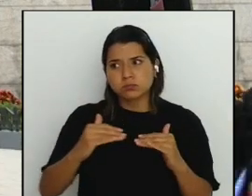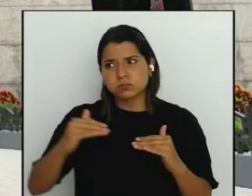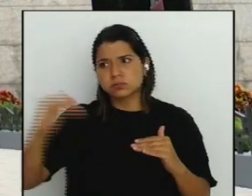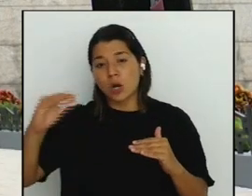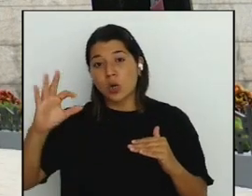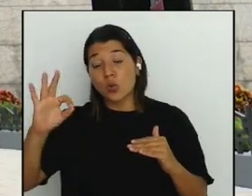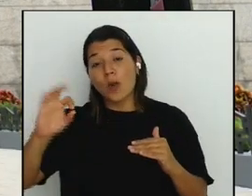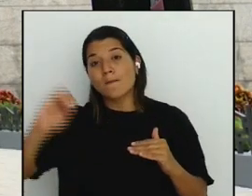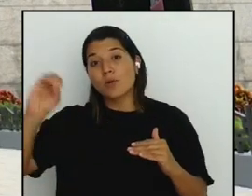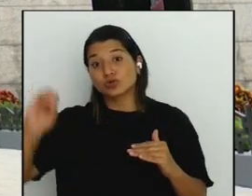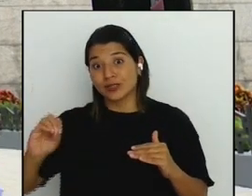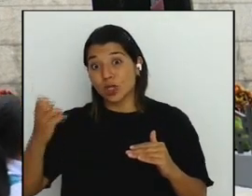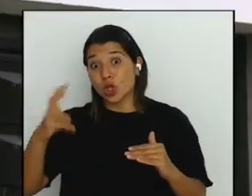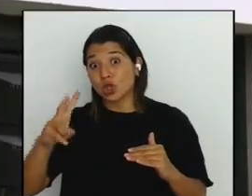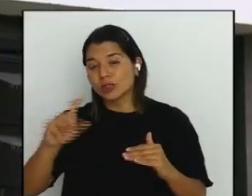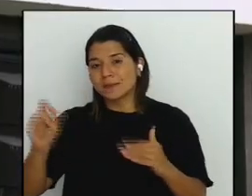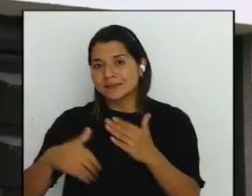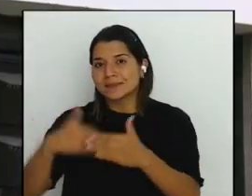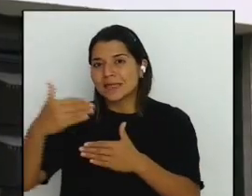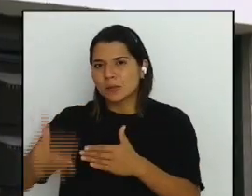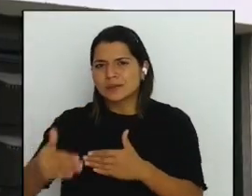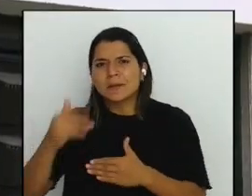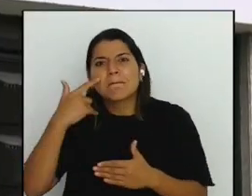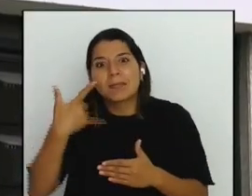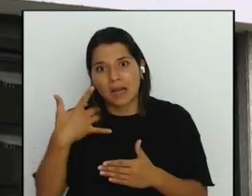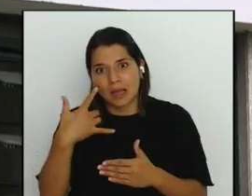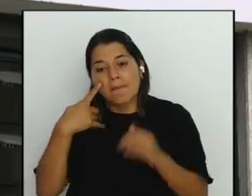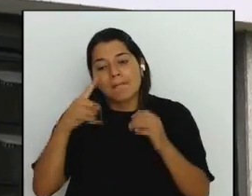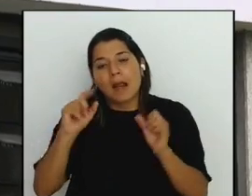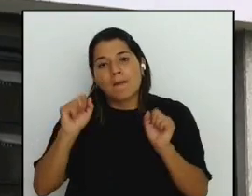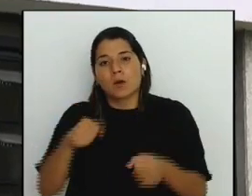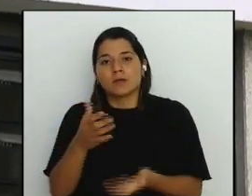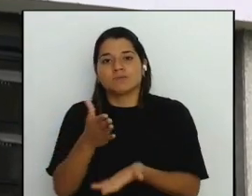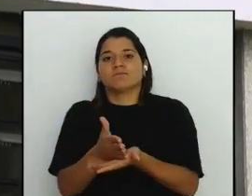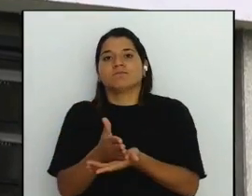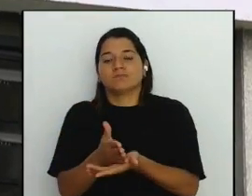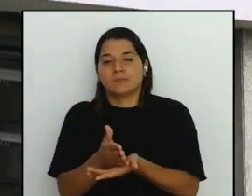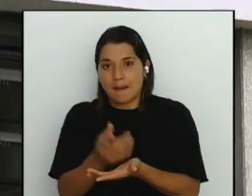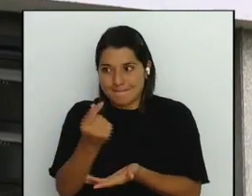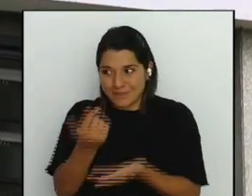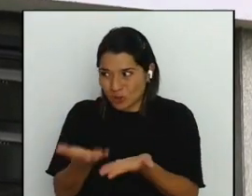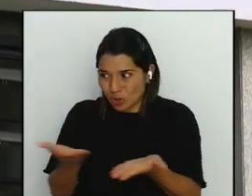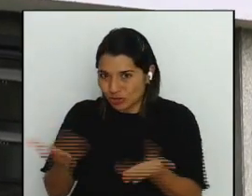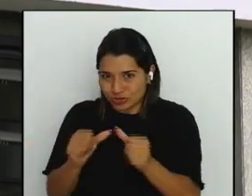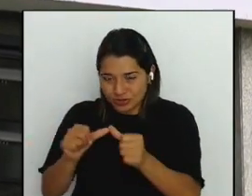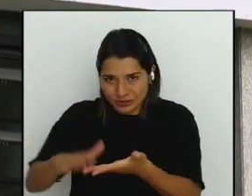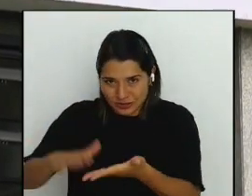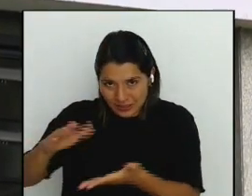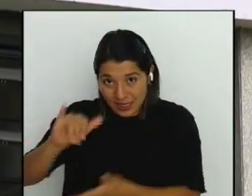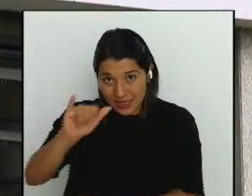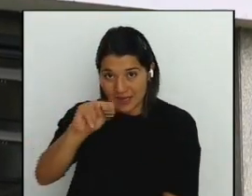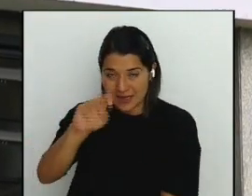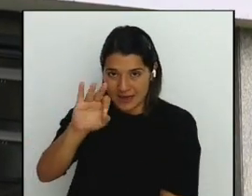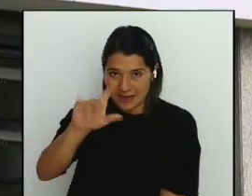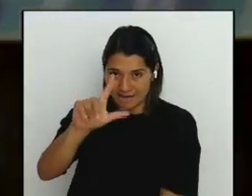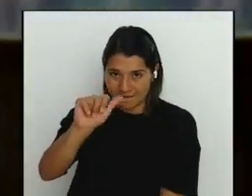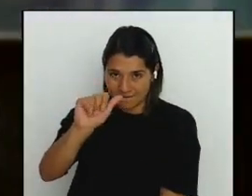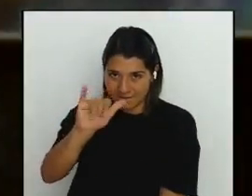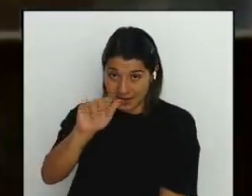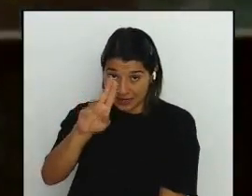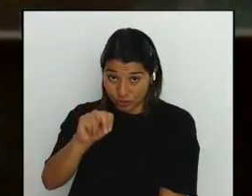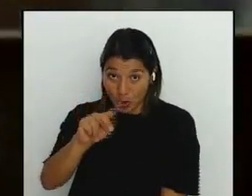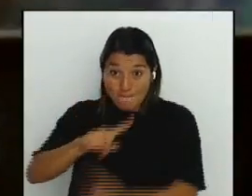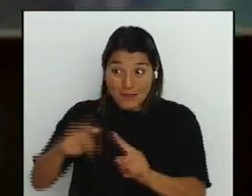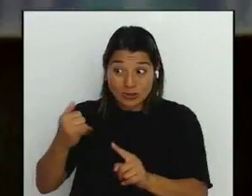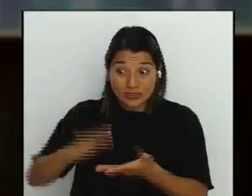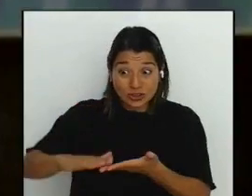después, esto como medida para frenar la inflación. Sin embargo, al subir la tasa política monetaria, también aumentan las tasas de interés en los